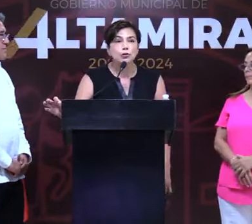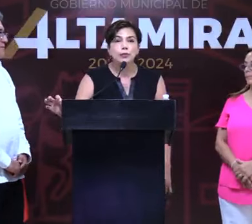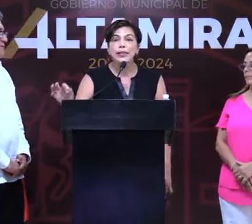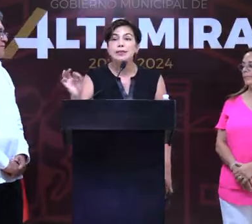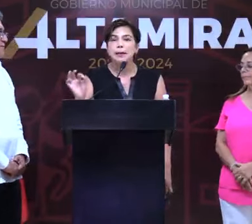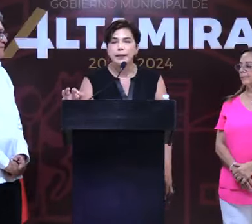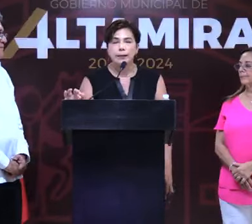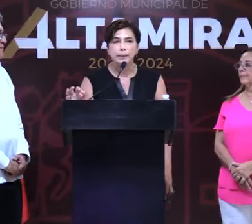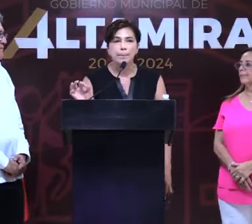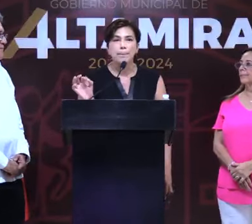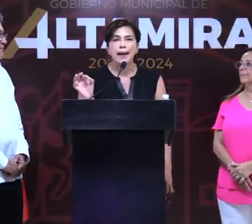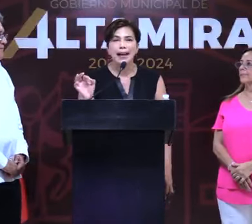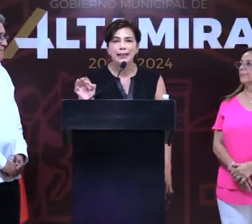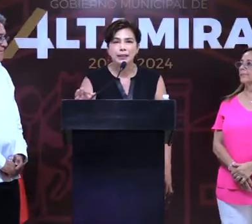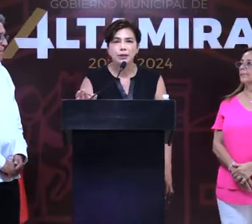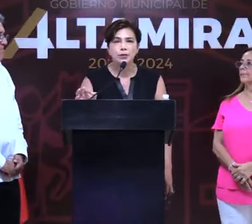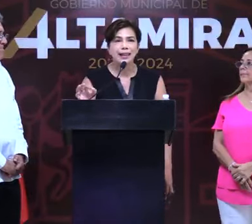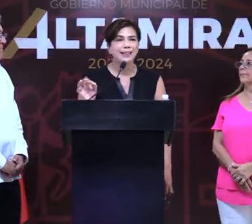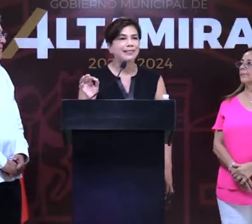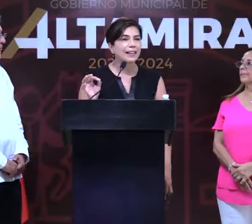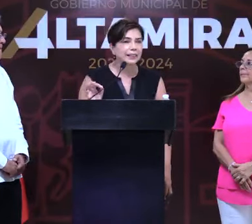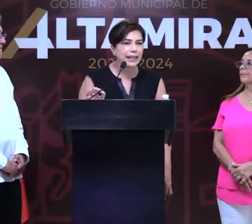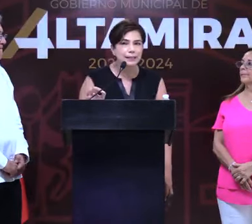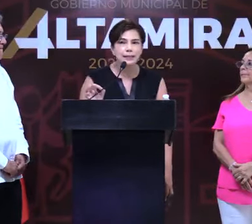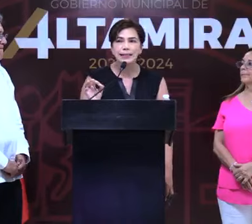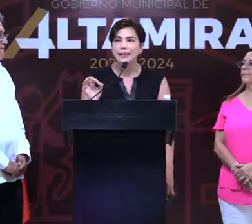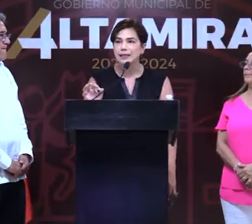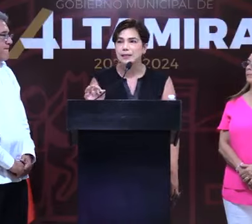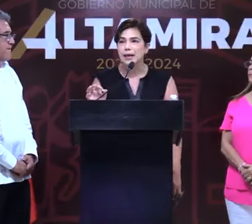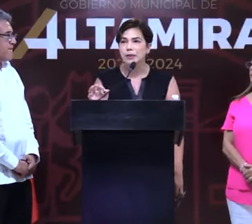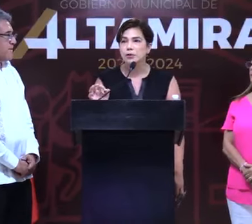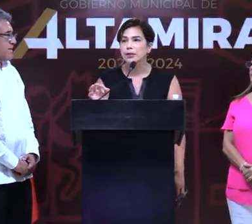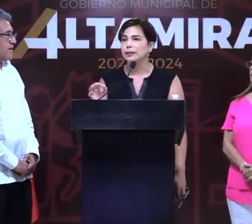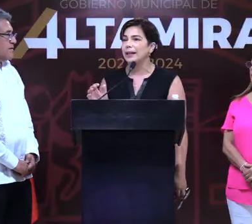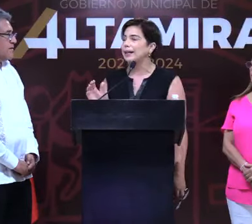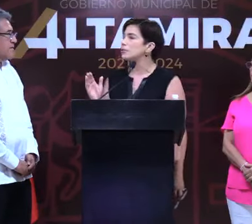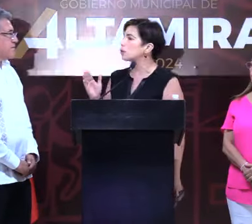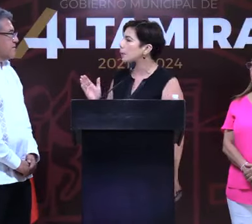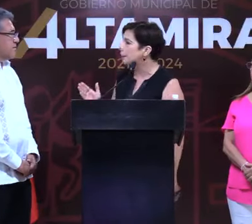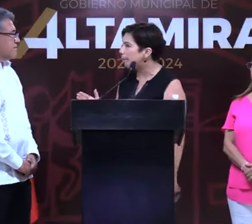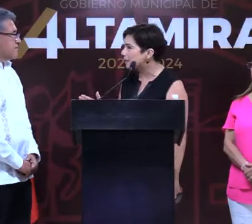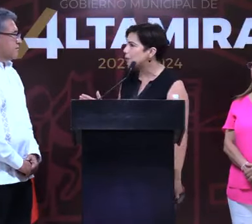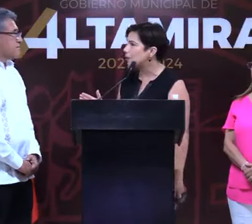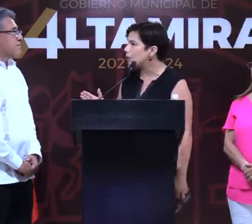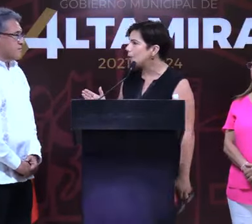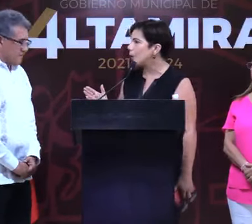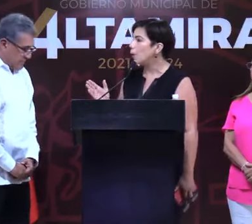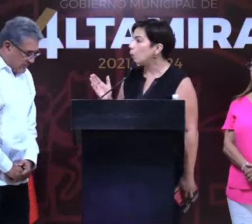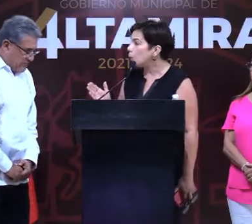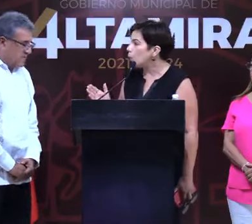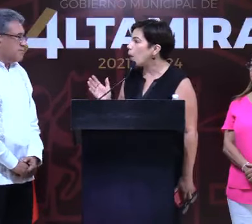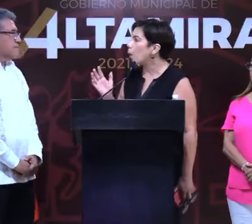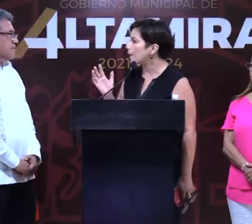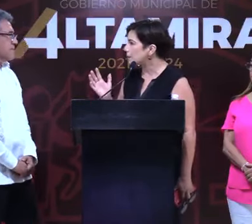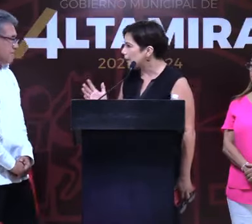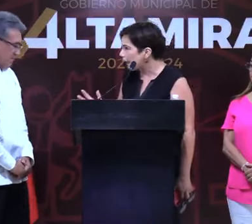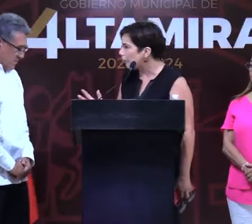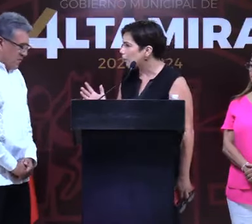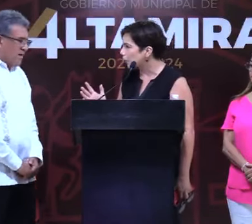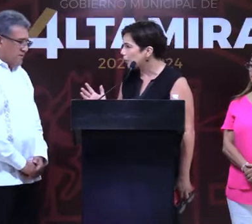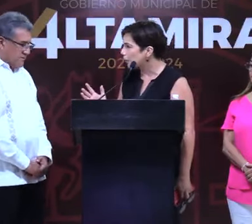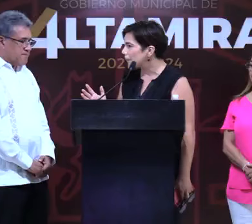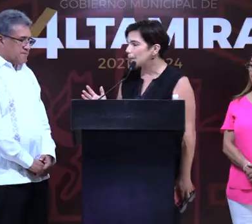niños, fíjense bien, para niños entre 10 y 15 años que tengan sobrepeso u